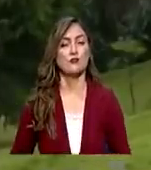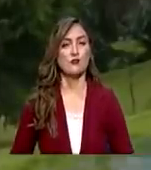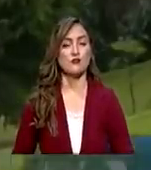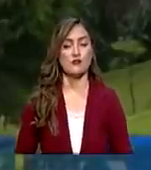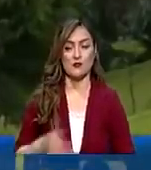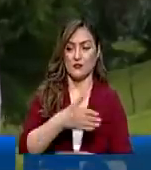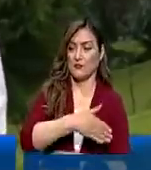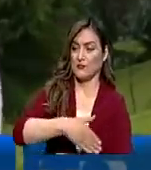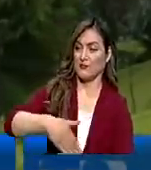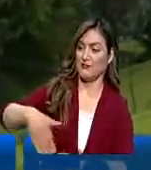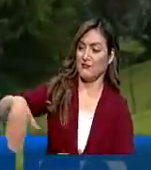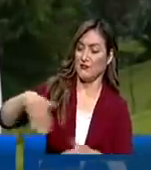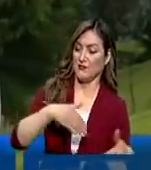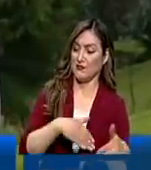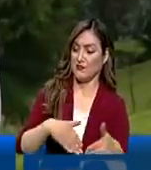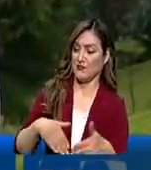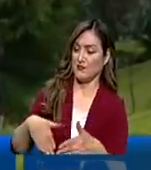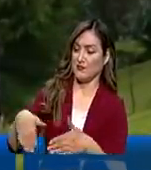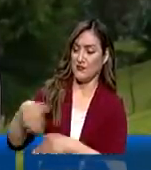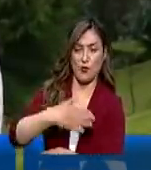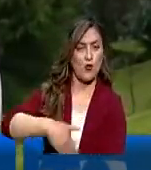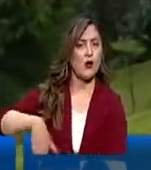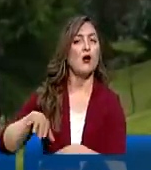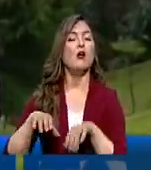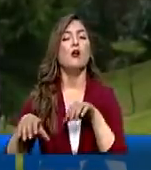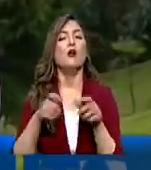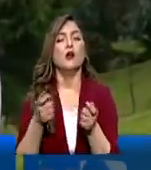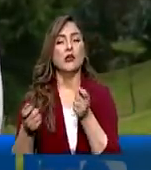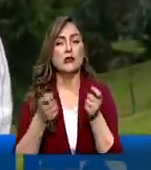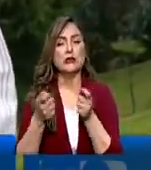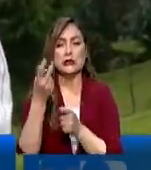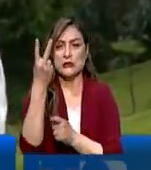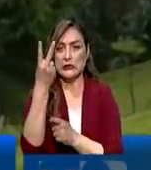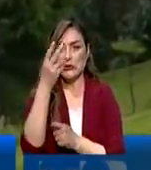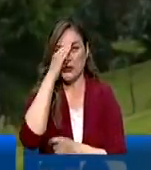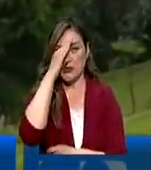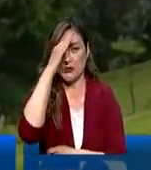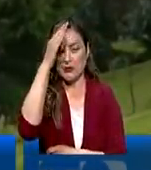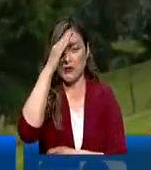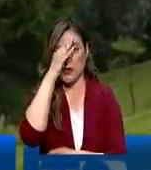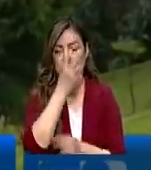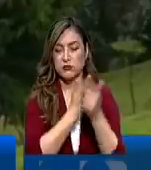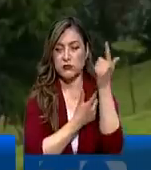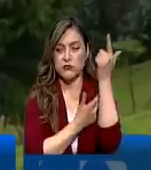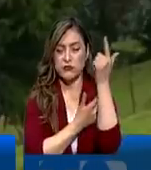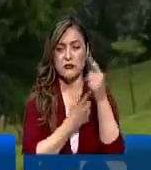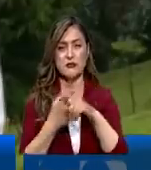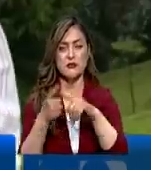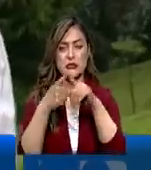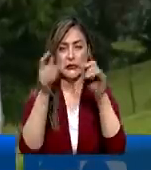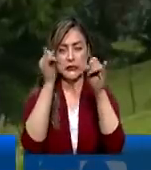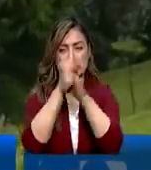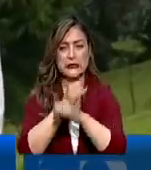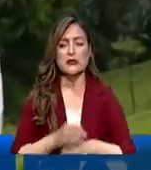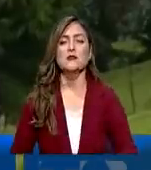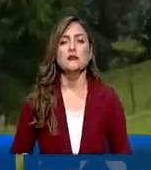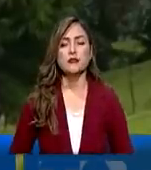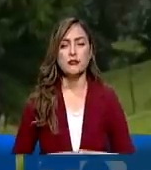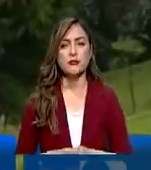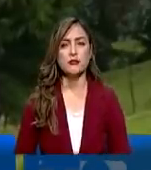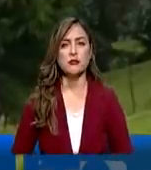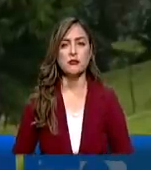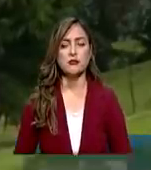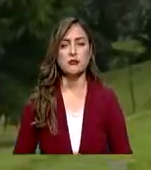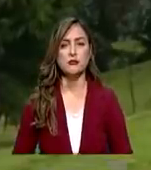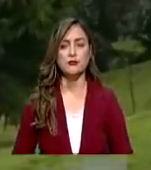pasos alternos a lo largo de la frontera se coordinan operativos conjuntos, ejército, policía y diferentes instituciones, pero no